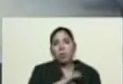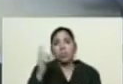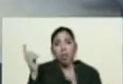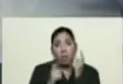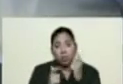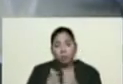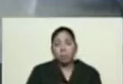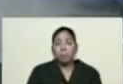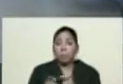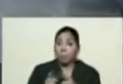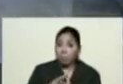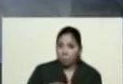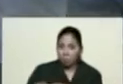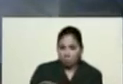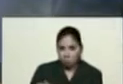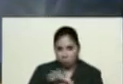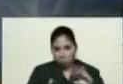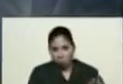sentido,